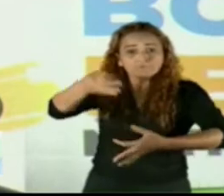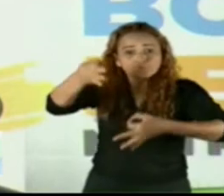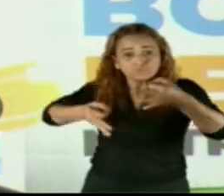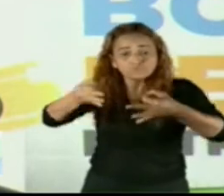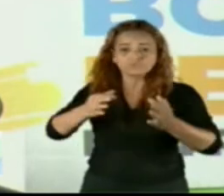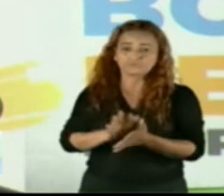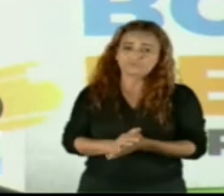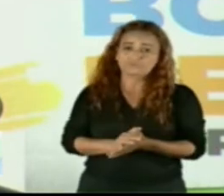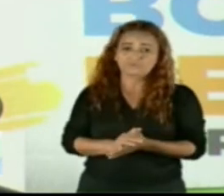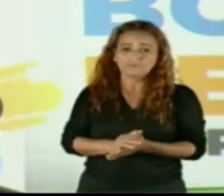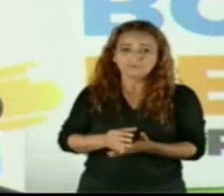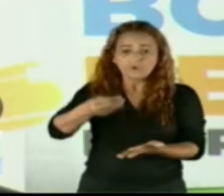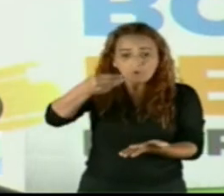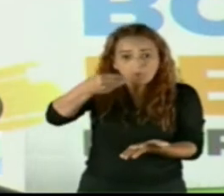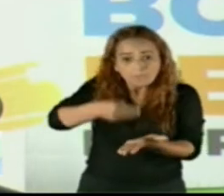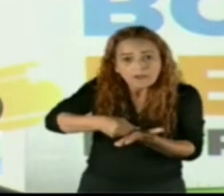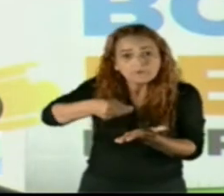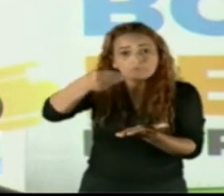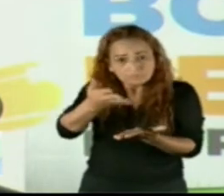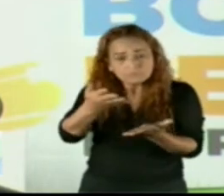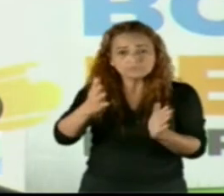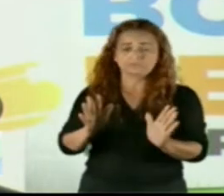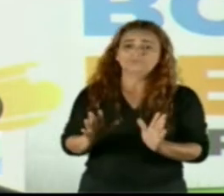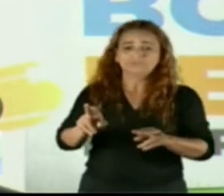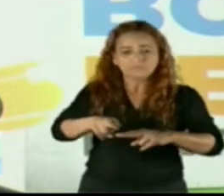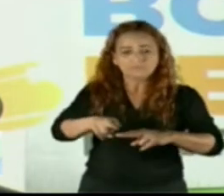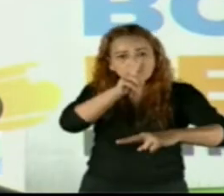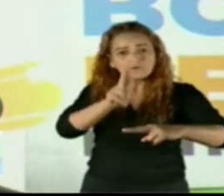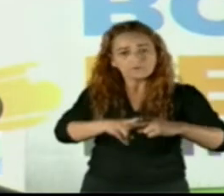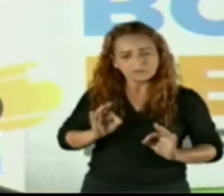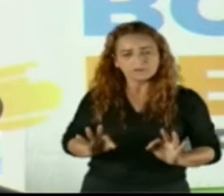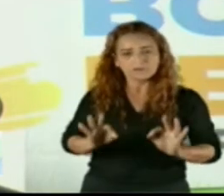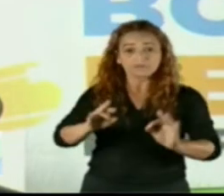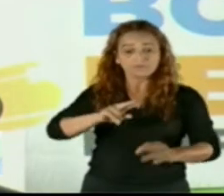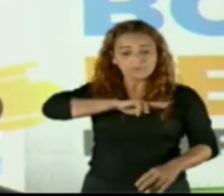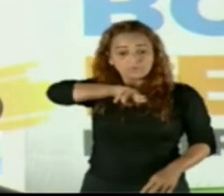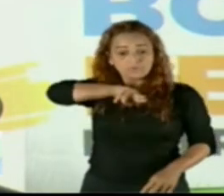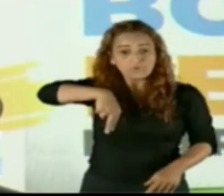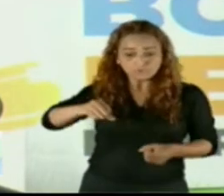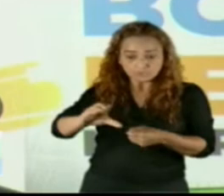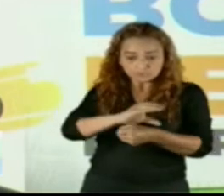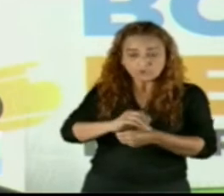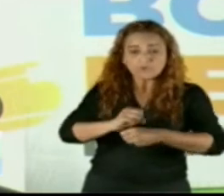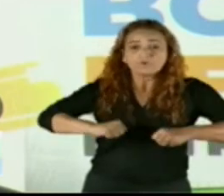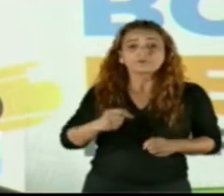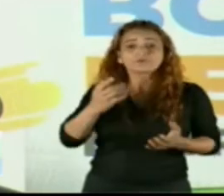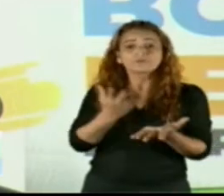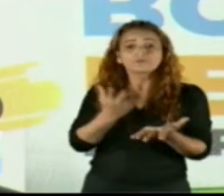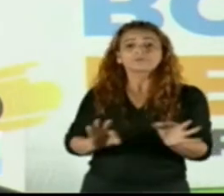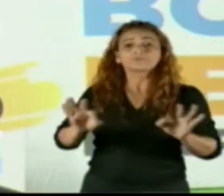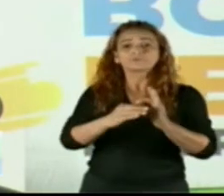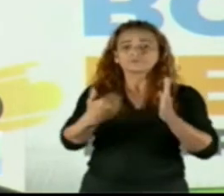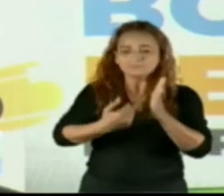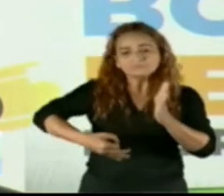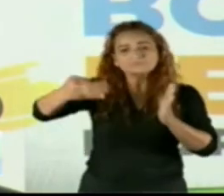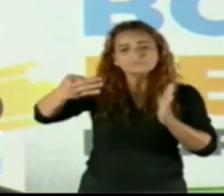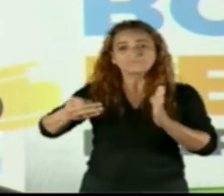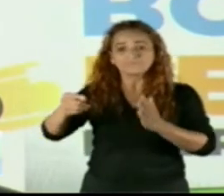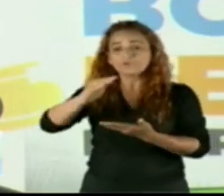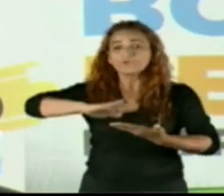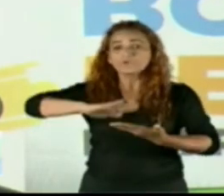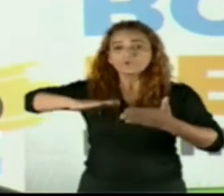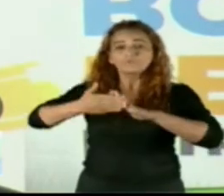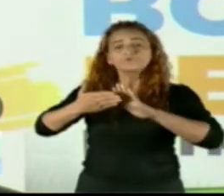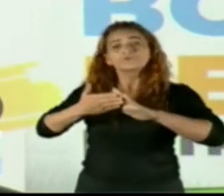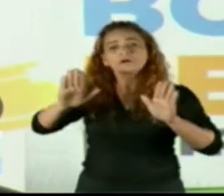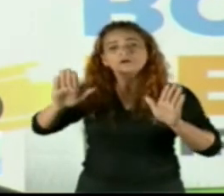justo, como debe ser, como debe. Y nosotros debemos garantizar que los campesinos tengan